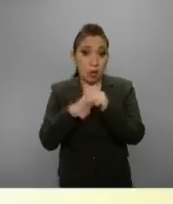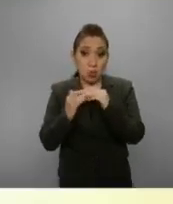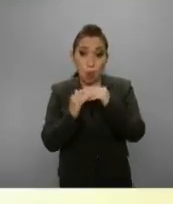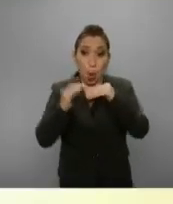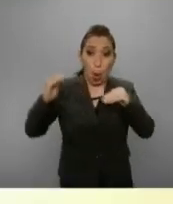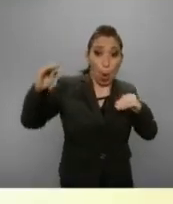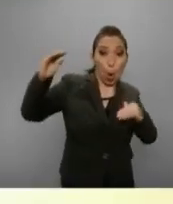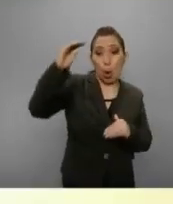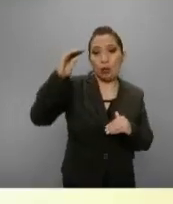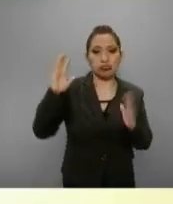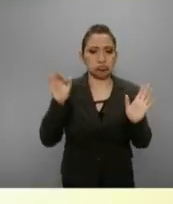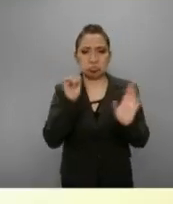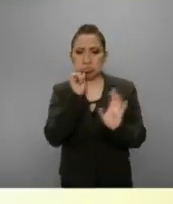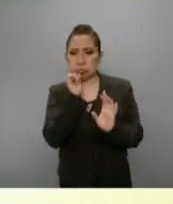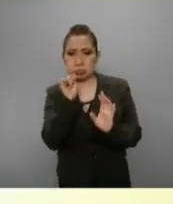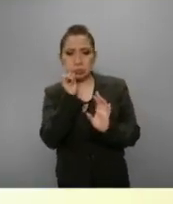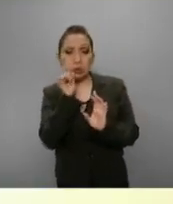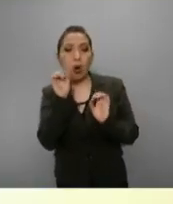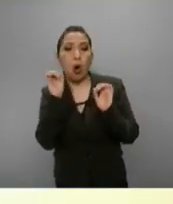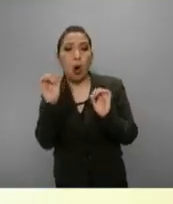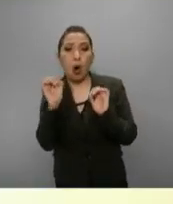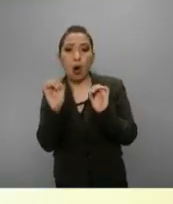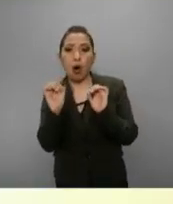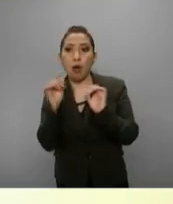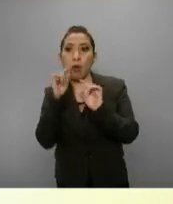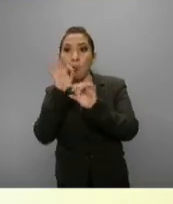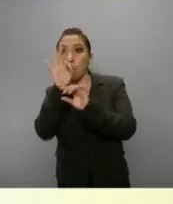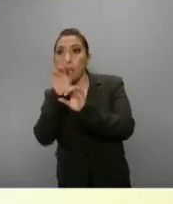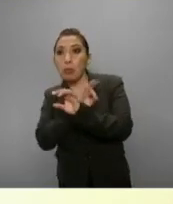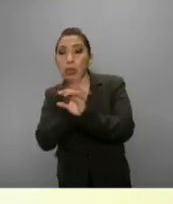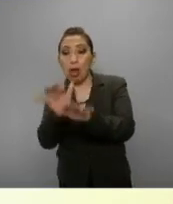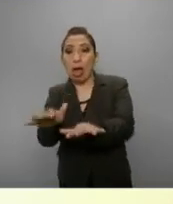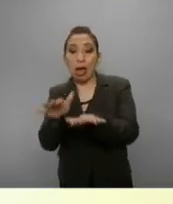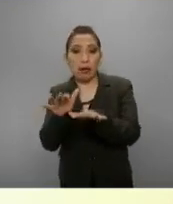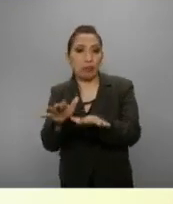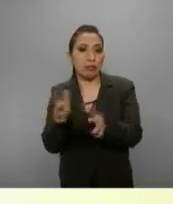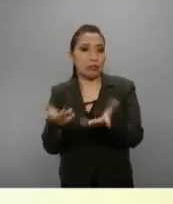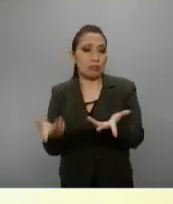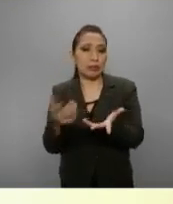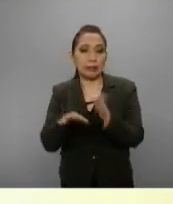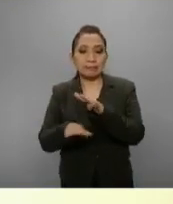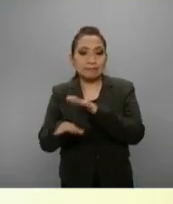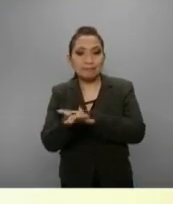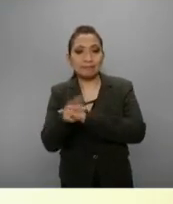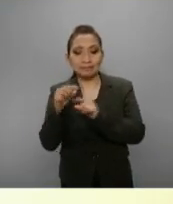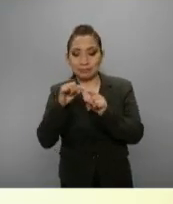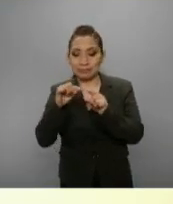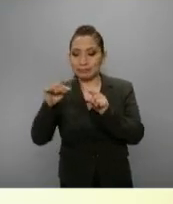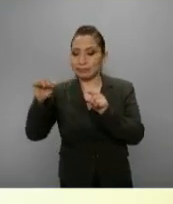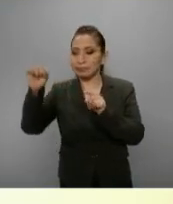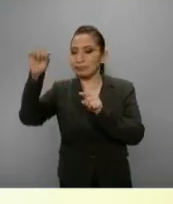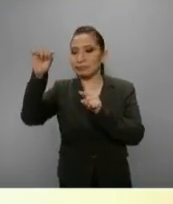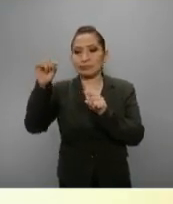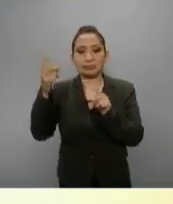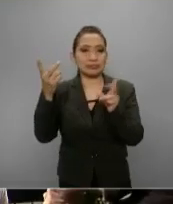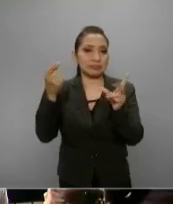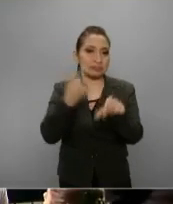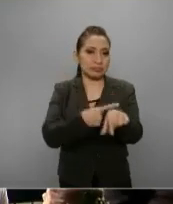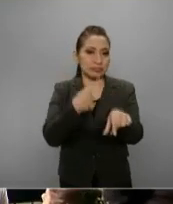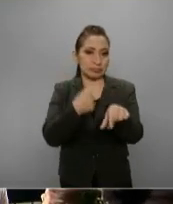un crecimiento acelerado como tal o un pico que pudiéramos encontrar en la base de la curva de